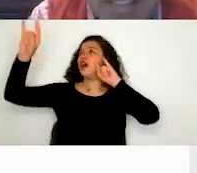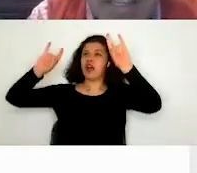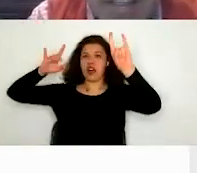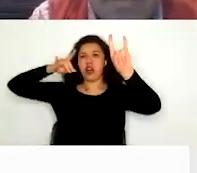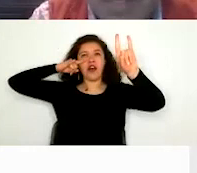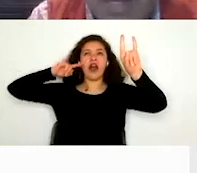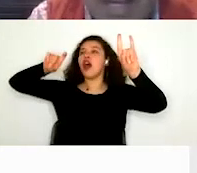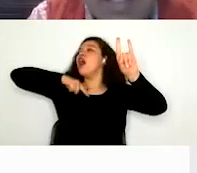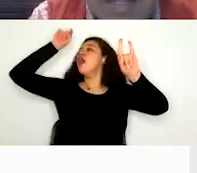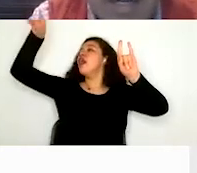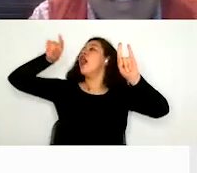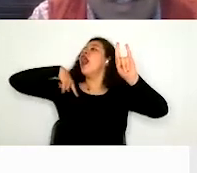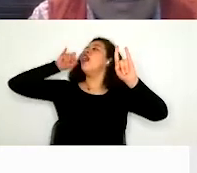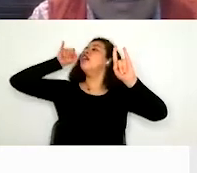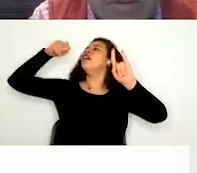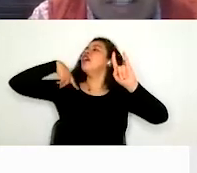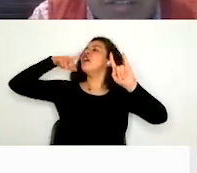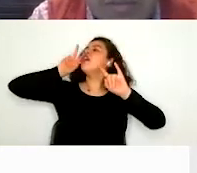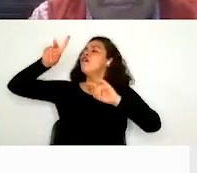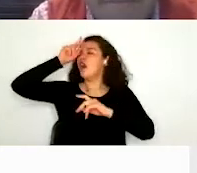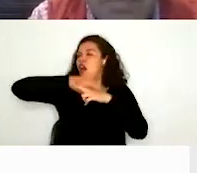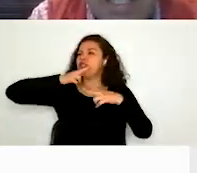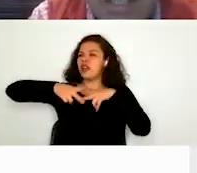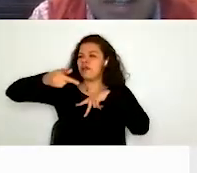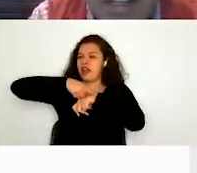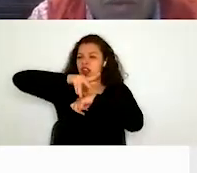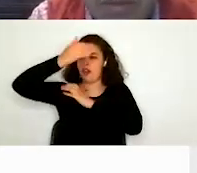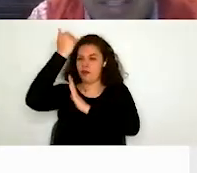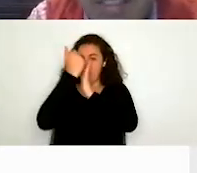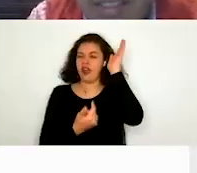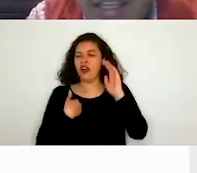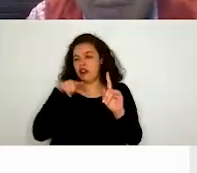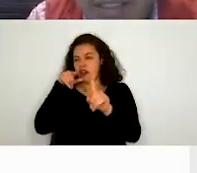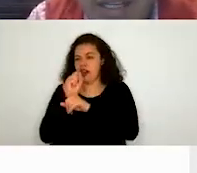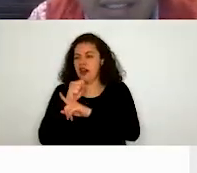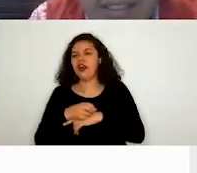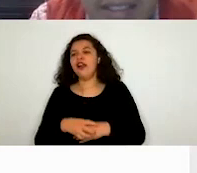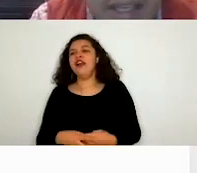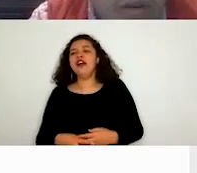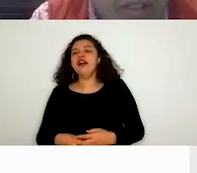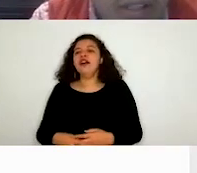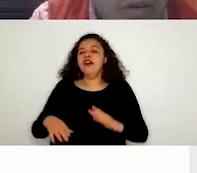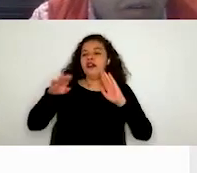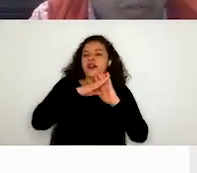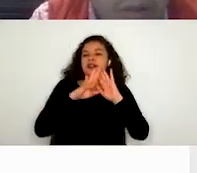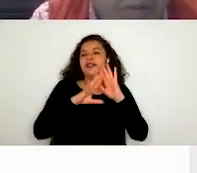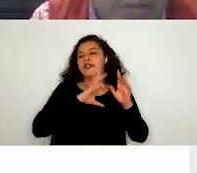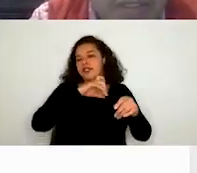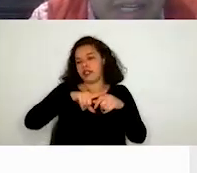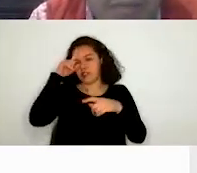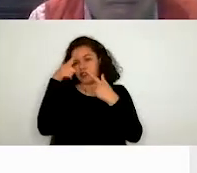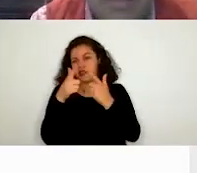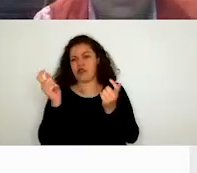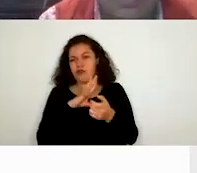la siguiente, hasta llegar a la zona de menor riesgo. Se deberán incluir medidas especiales, contando con un grupo de apoyo